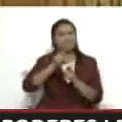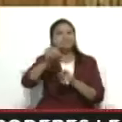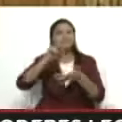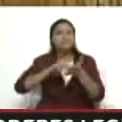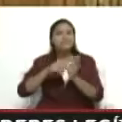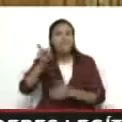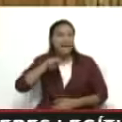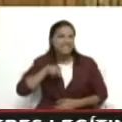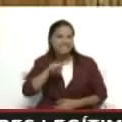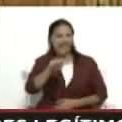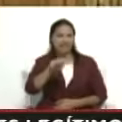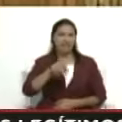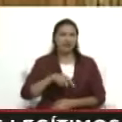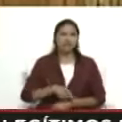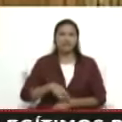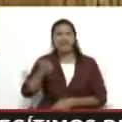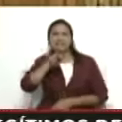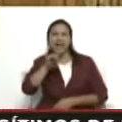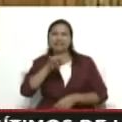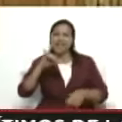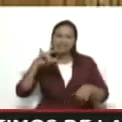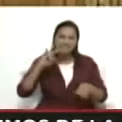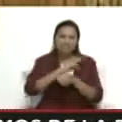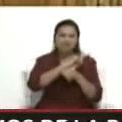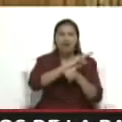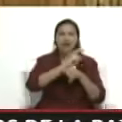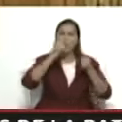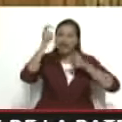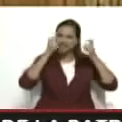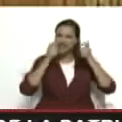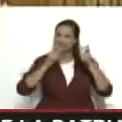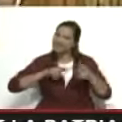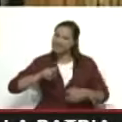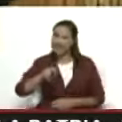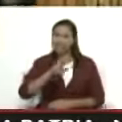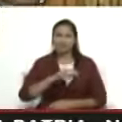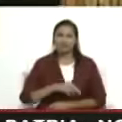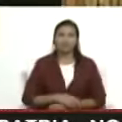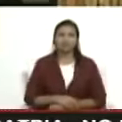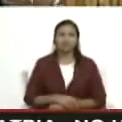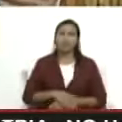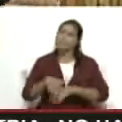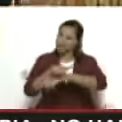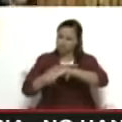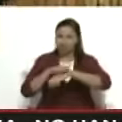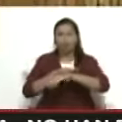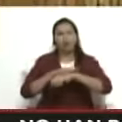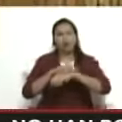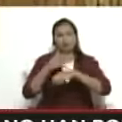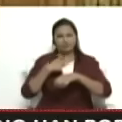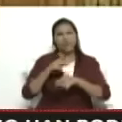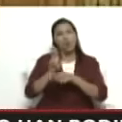Auténticas ratas de traicionar a un hombre como Hugo Chávez. Perdóneme que use esa palabra aquí en esta